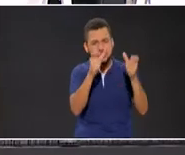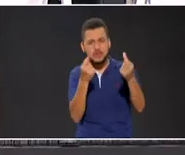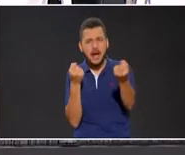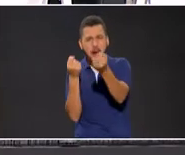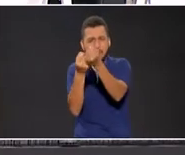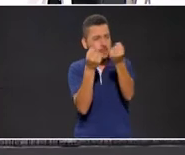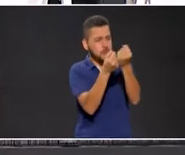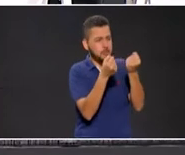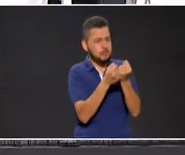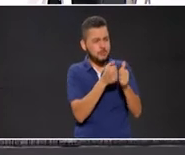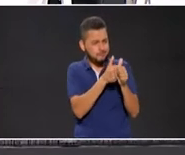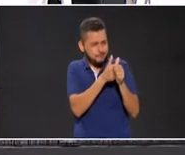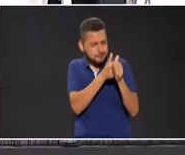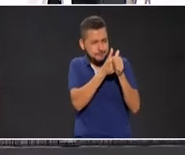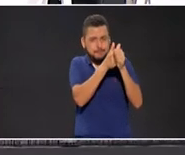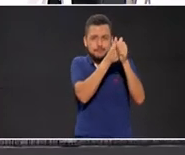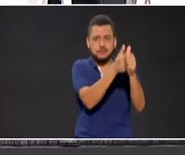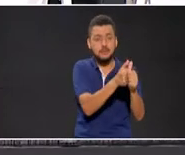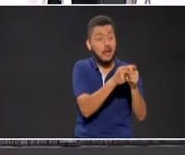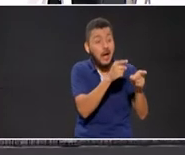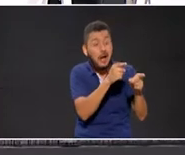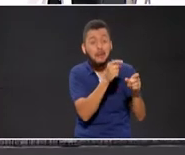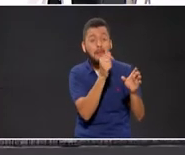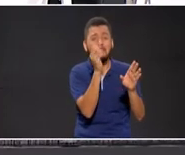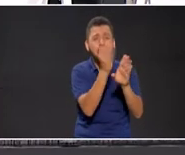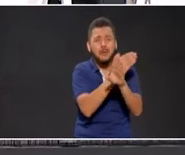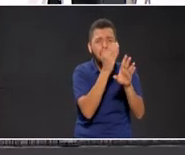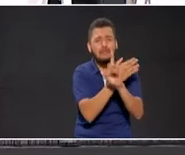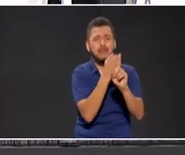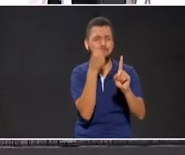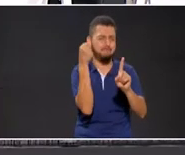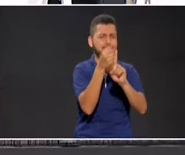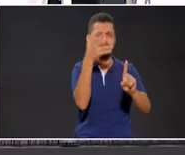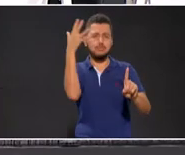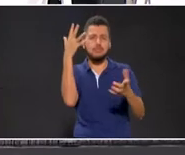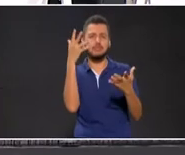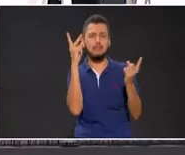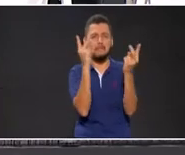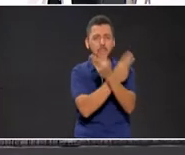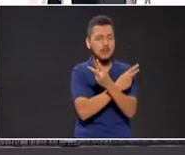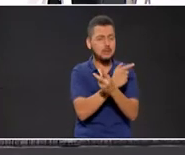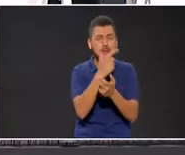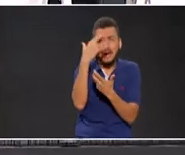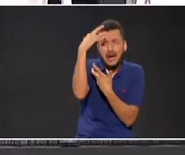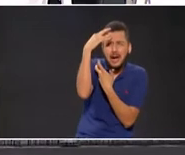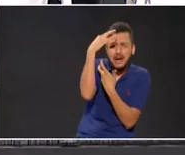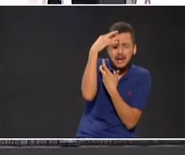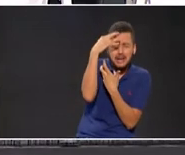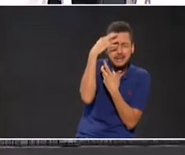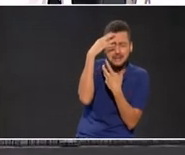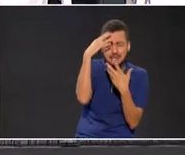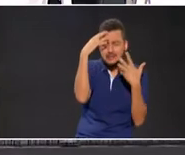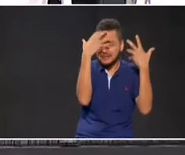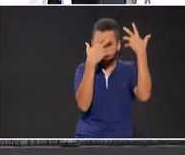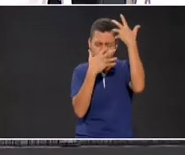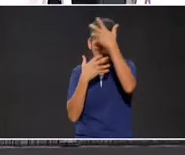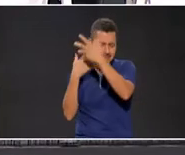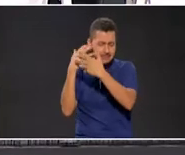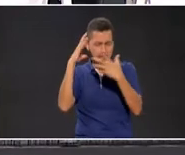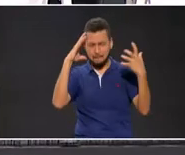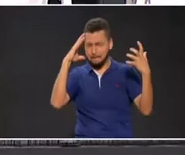seguimiento psicológico de apoyo integral porque sabemos que esto es cultural sabemos que el